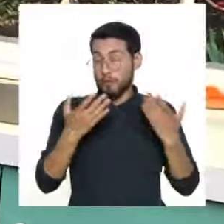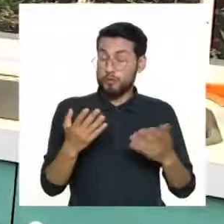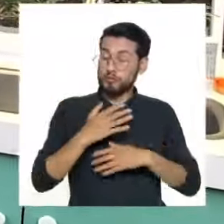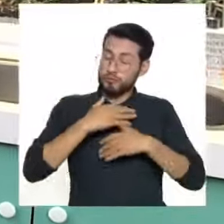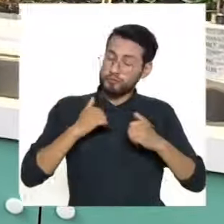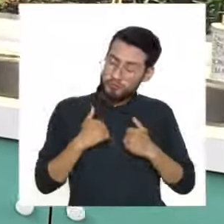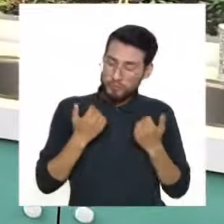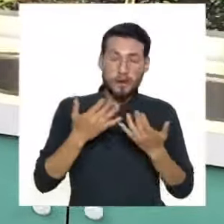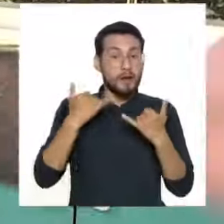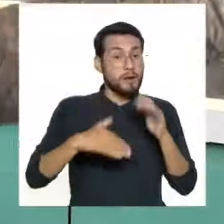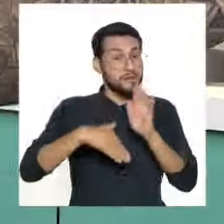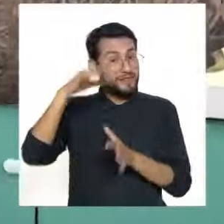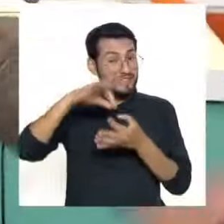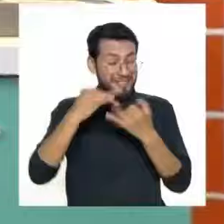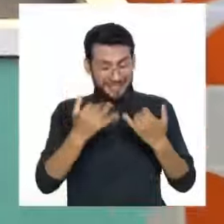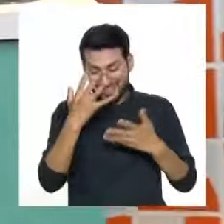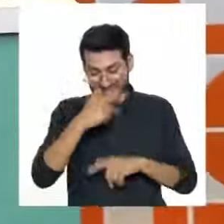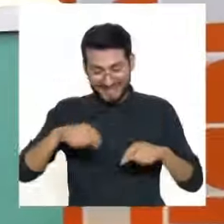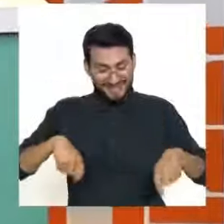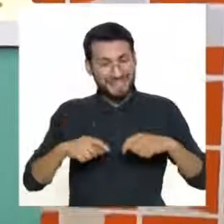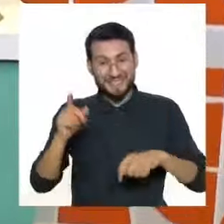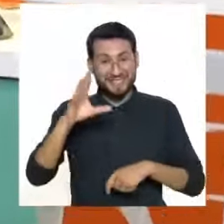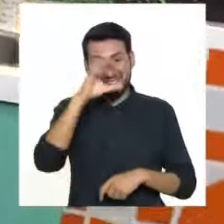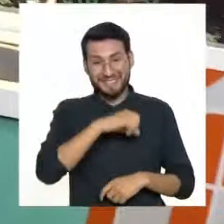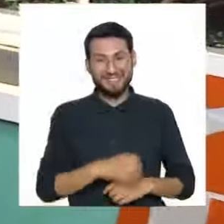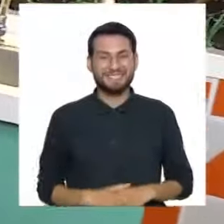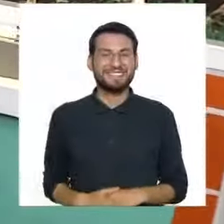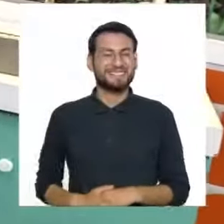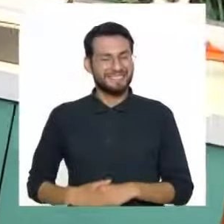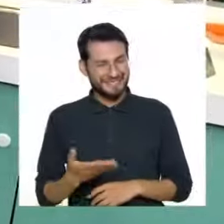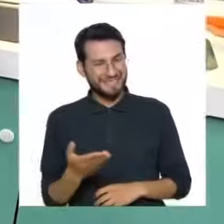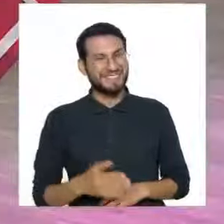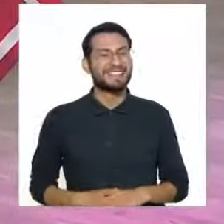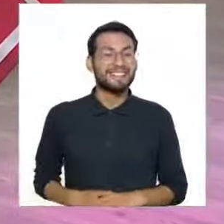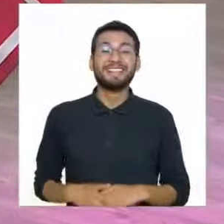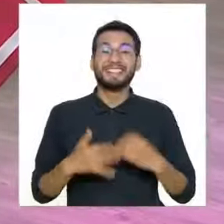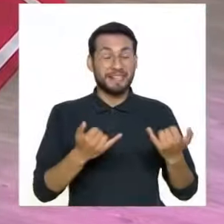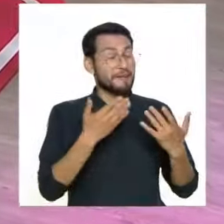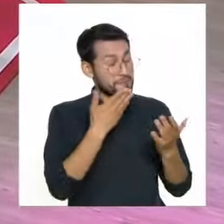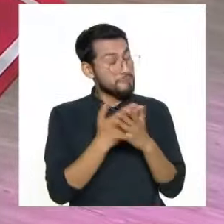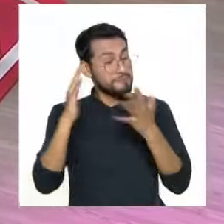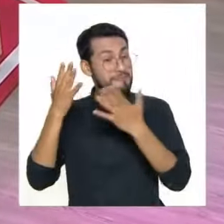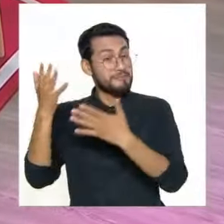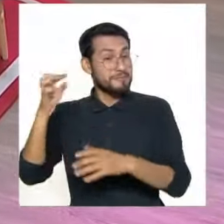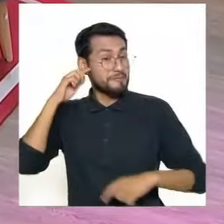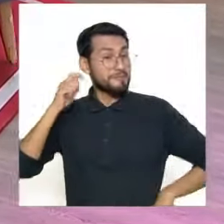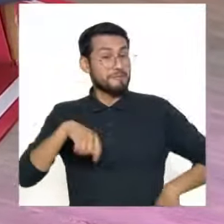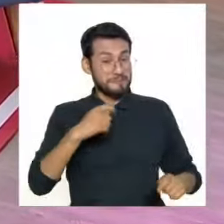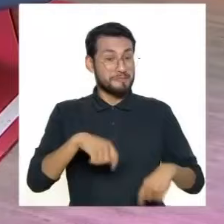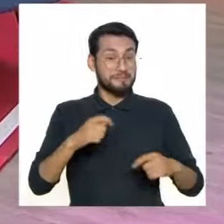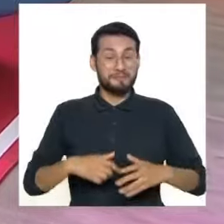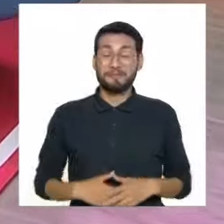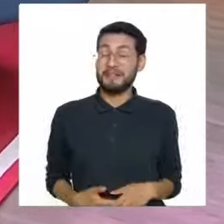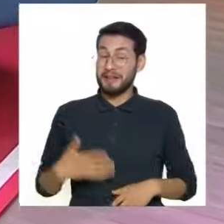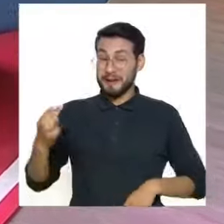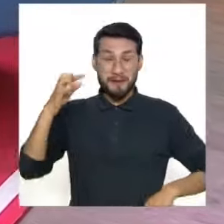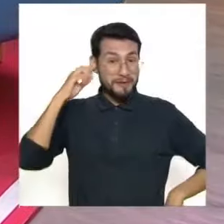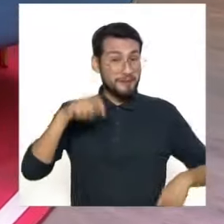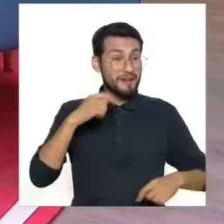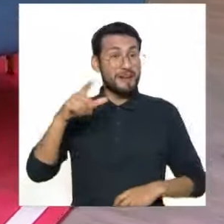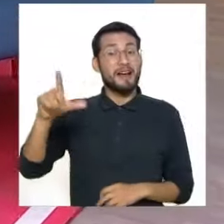que ya estamos más conectados en esta linda cocina no se lo pierd que llegó desde que lleó un aplauso para pis desde que llegó